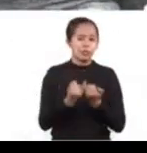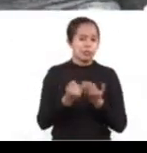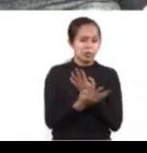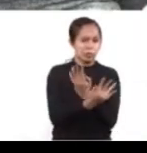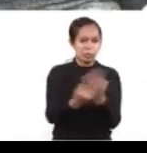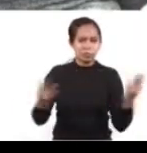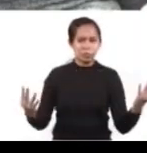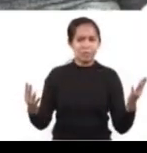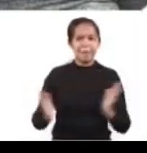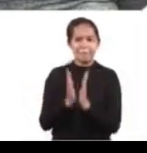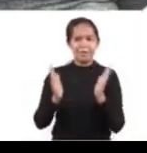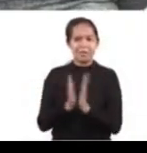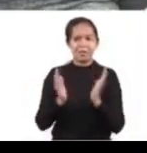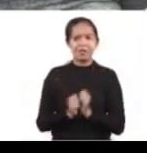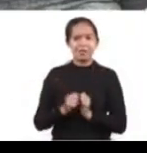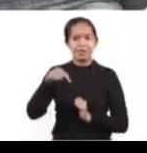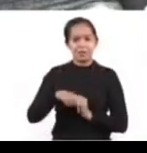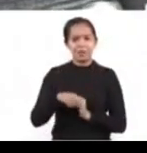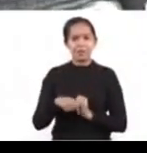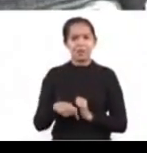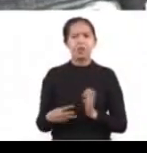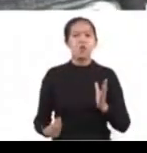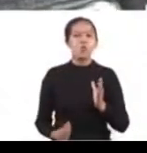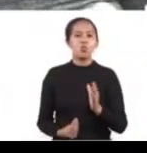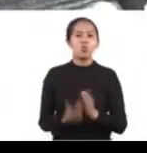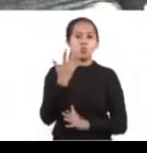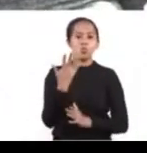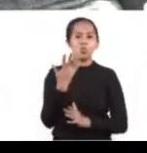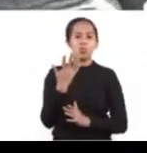ustedes participantes se han propuesto poner una nueva marca.